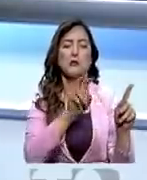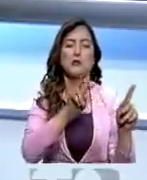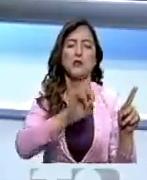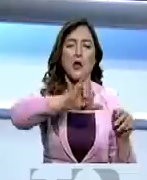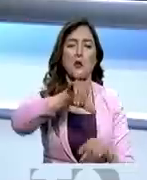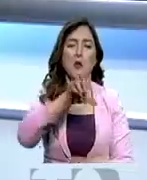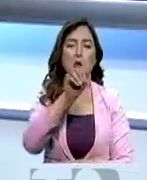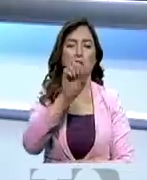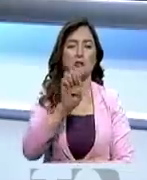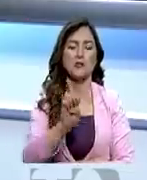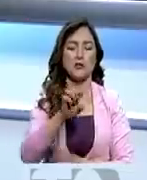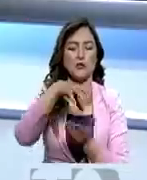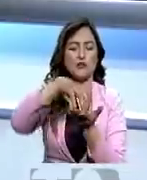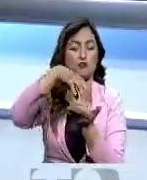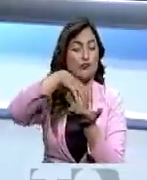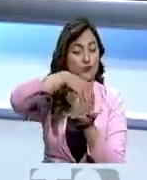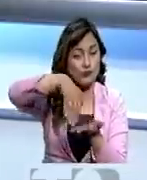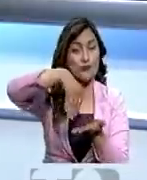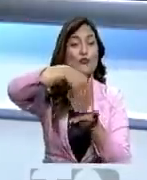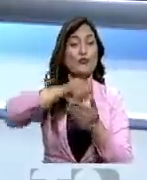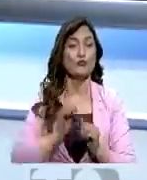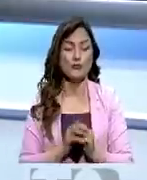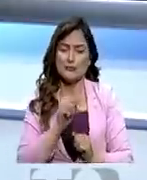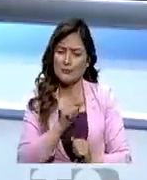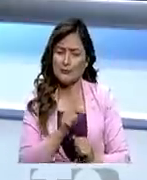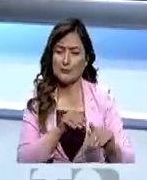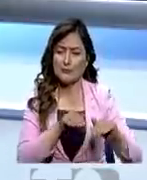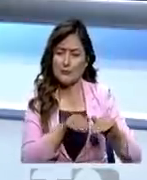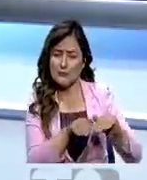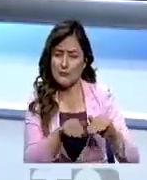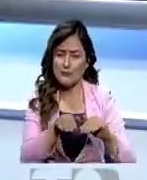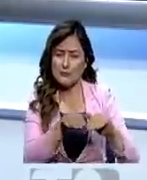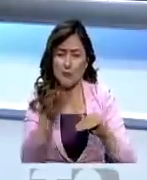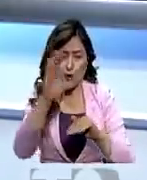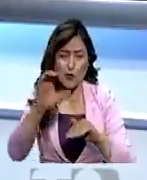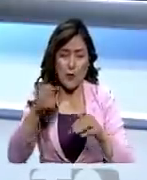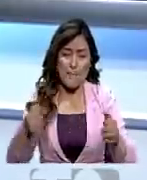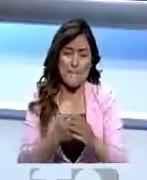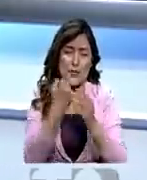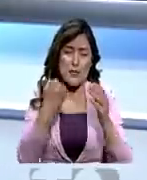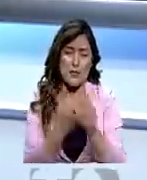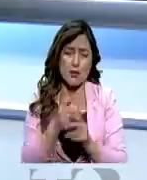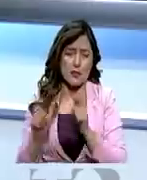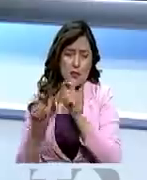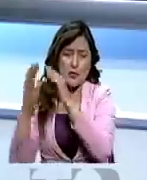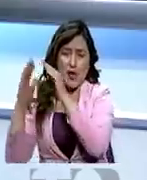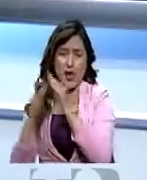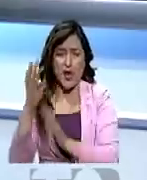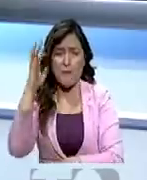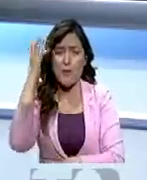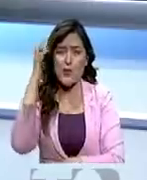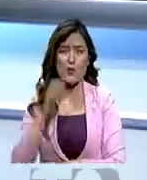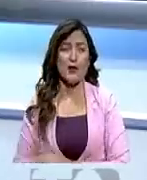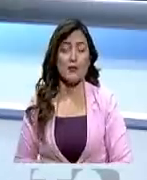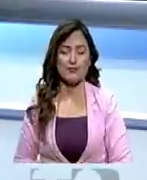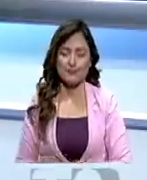Manabí. Además, los recurrentes accidentes de tránsito en el camino antiguo a Conocoto preocupan a los vecinos del lugar. A